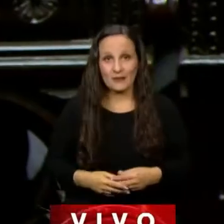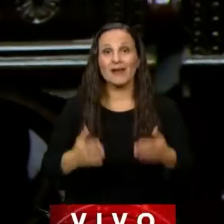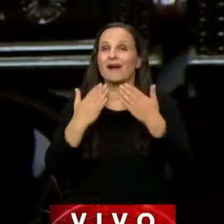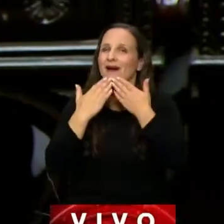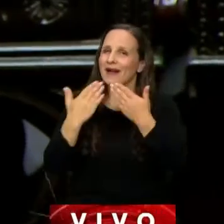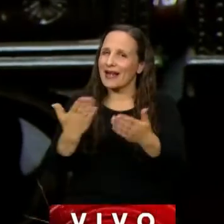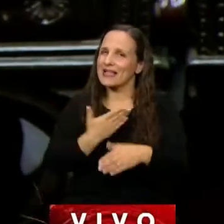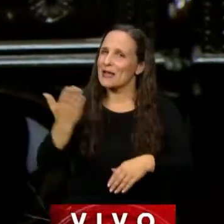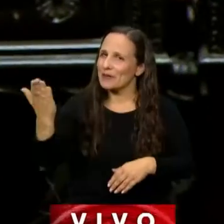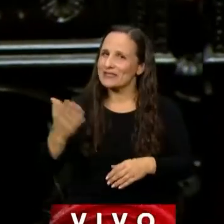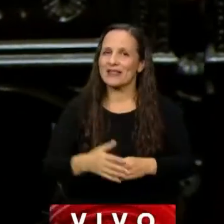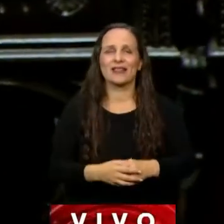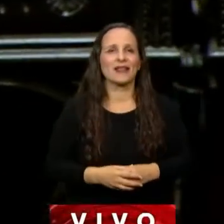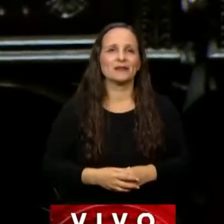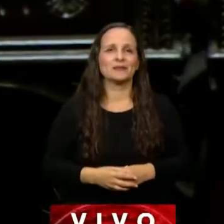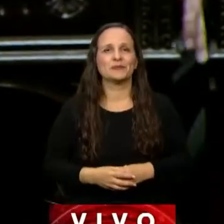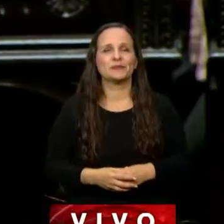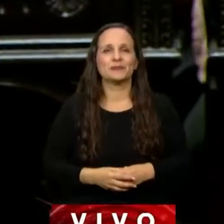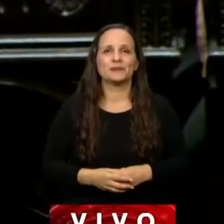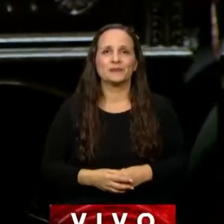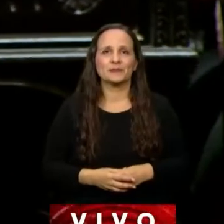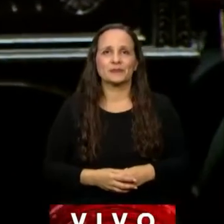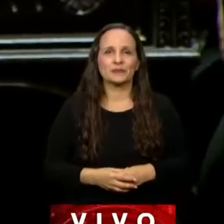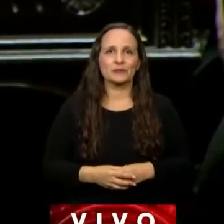Gracias, señora presidenta.